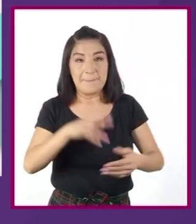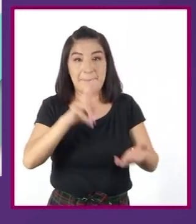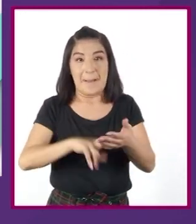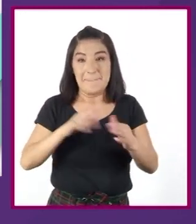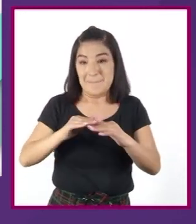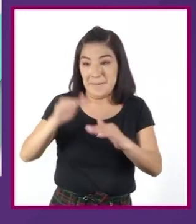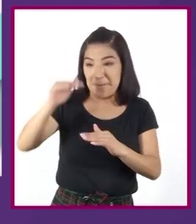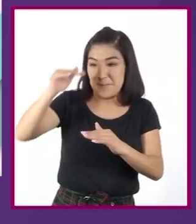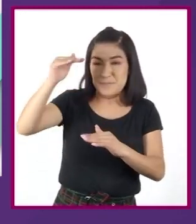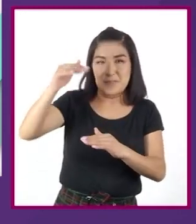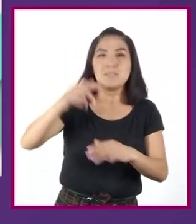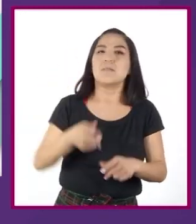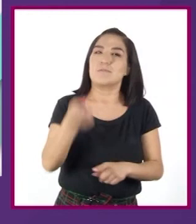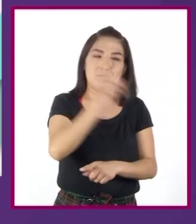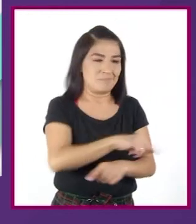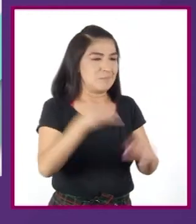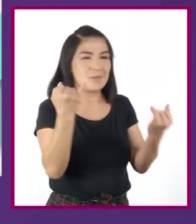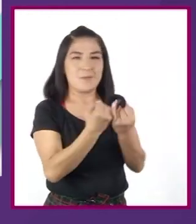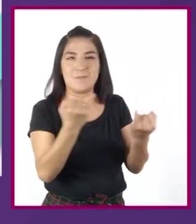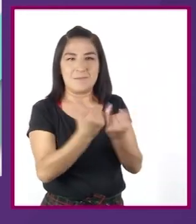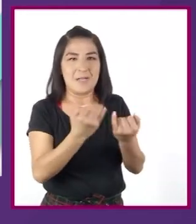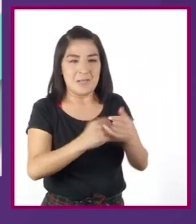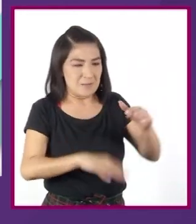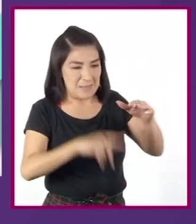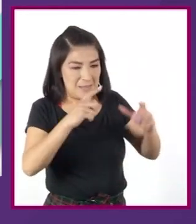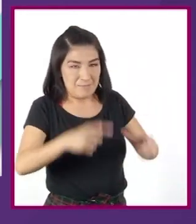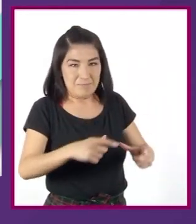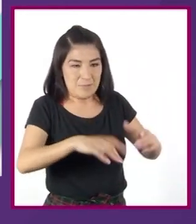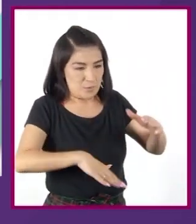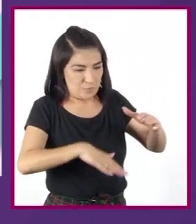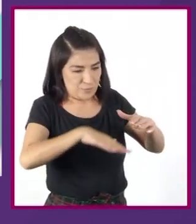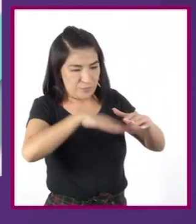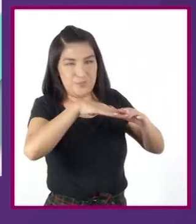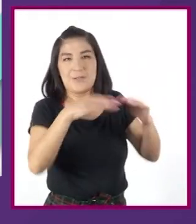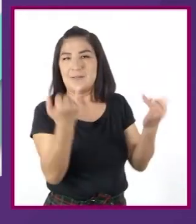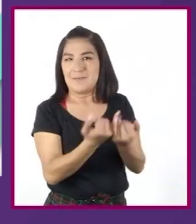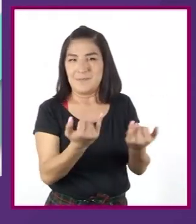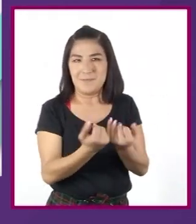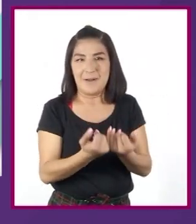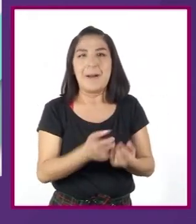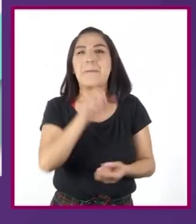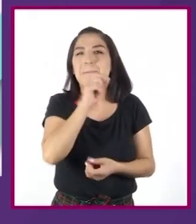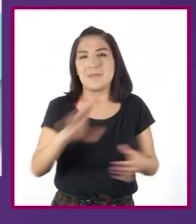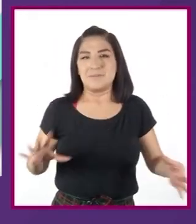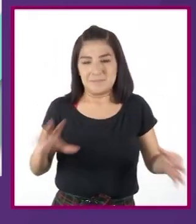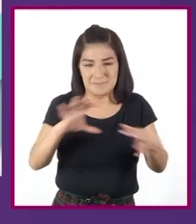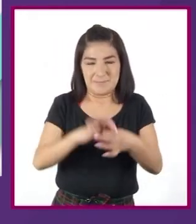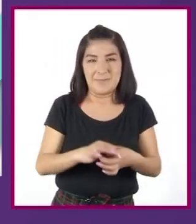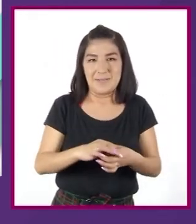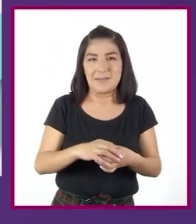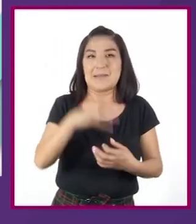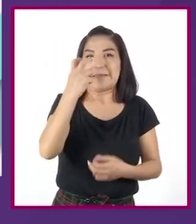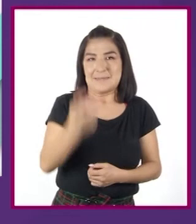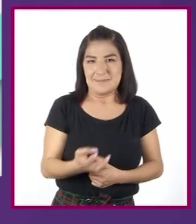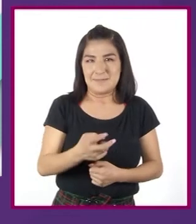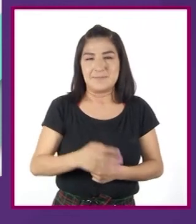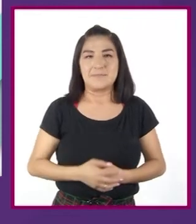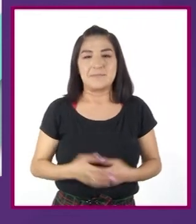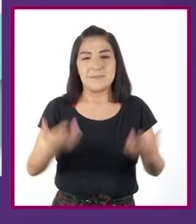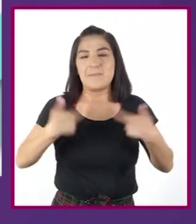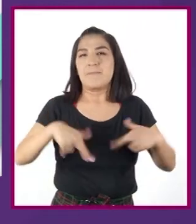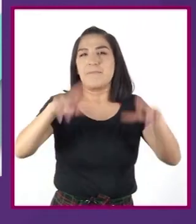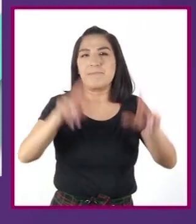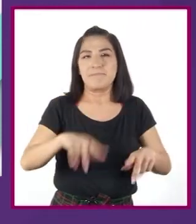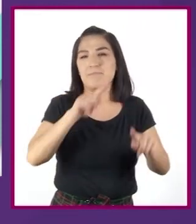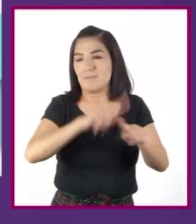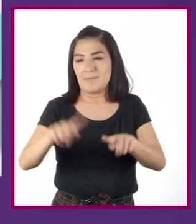aumenta, el otro también lo hace, proporcionalmente. Así, estas dos magnitudes presentan una